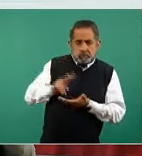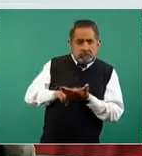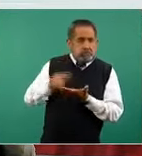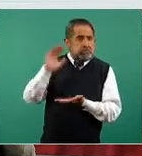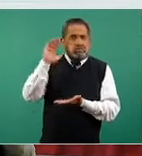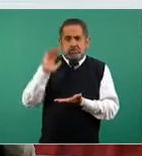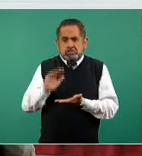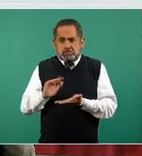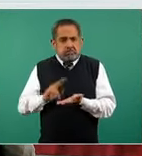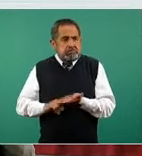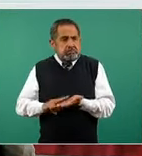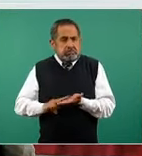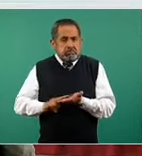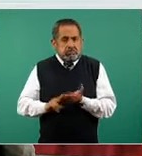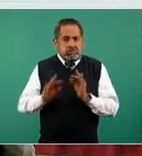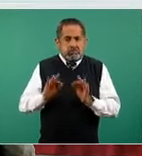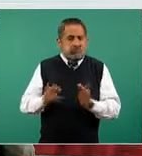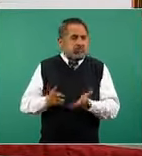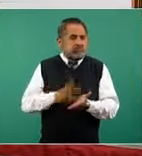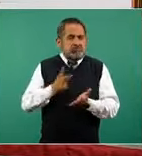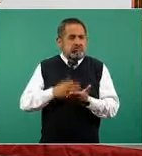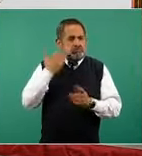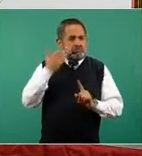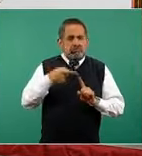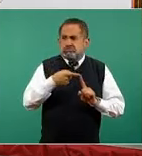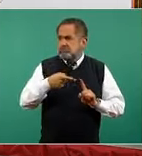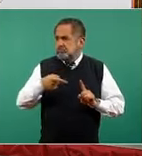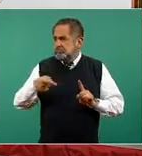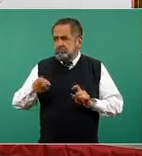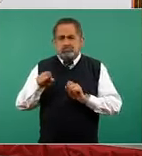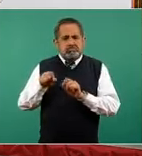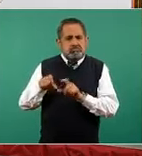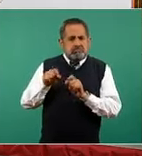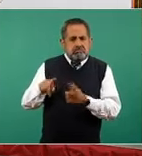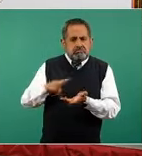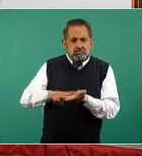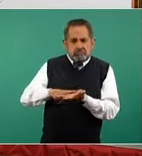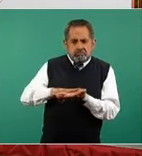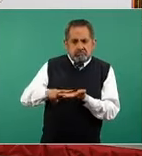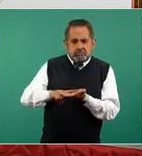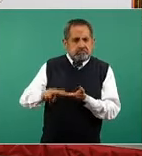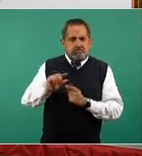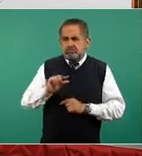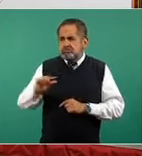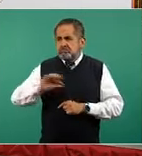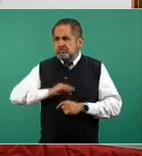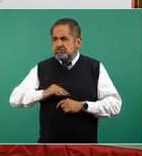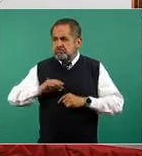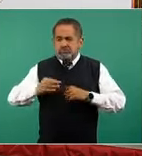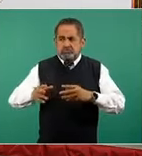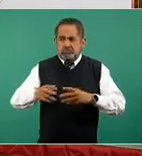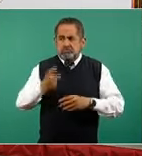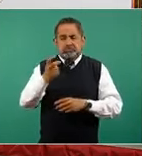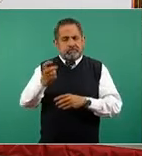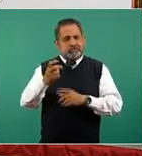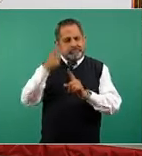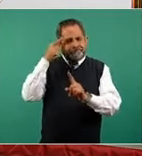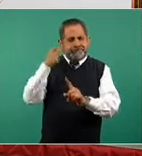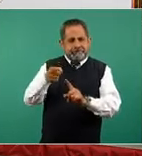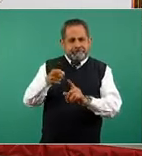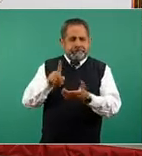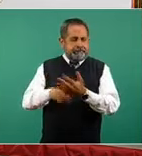logrado el semáforo verde en múltiples ocasiones y mantenerse siempre en un nivel bajo de riesgo, entonces era una entidad